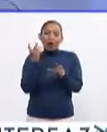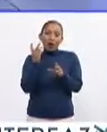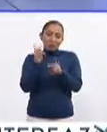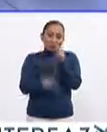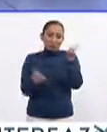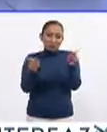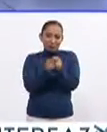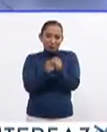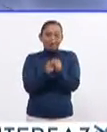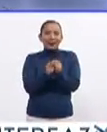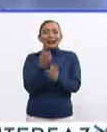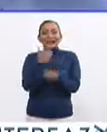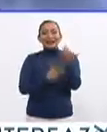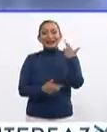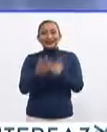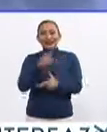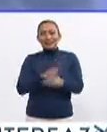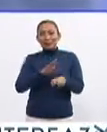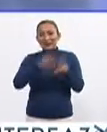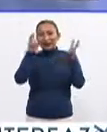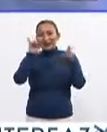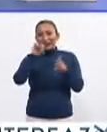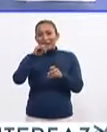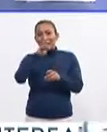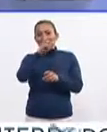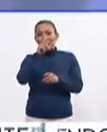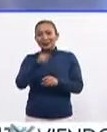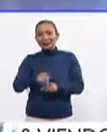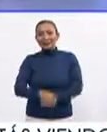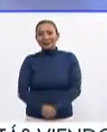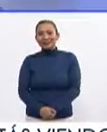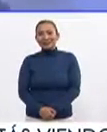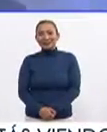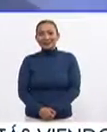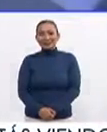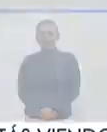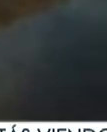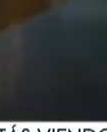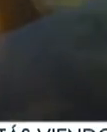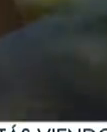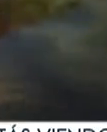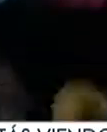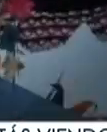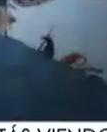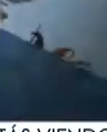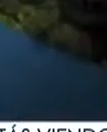breve pausa, vamos a hacer una pausa y regresamos con más temas aquí en Interfaz.